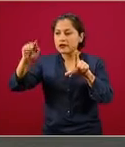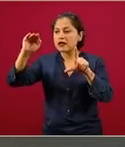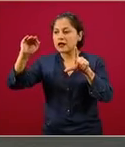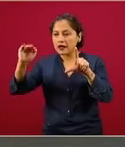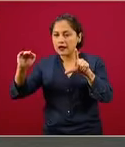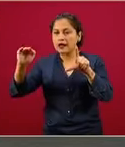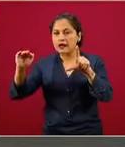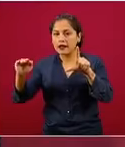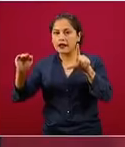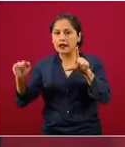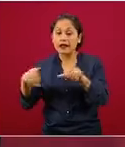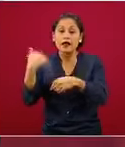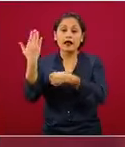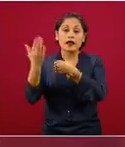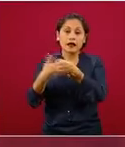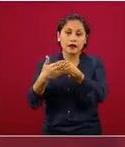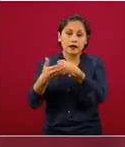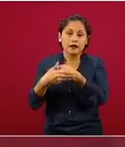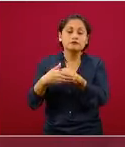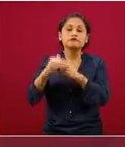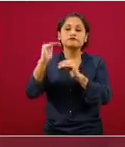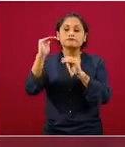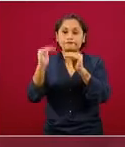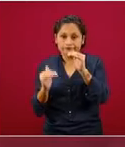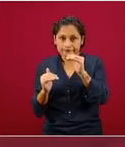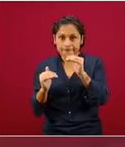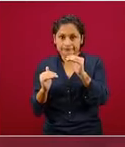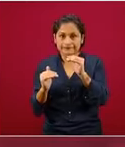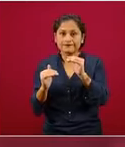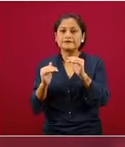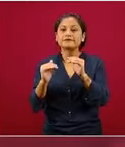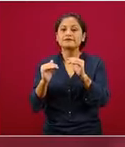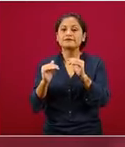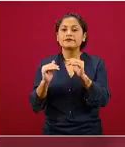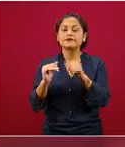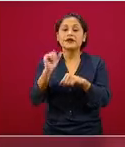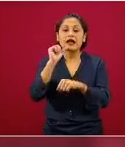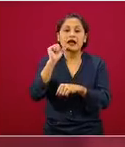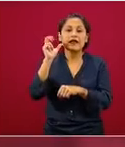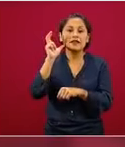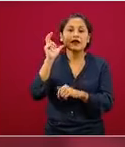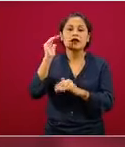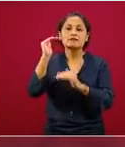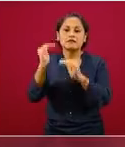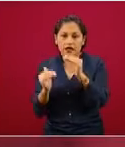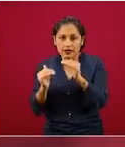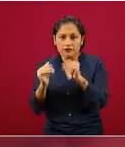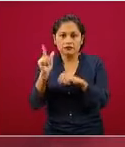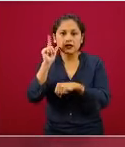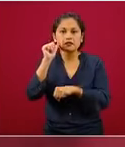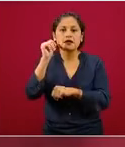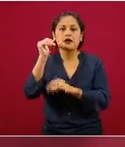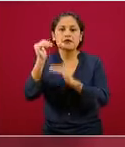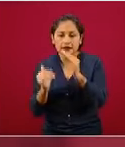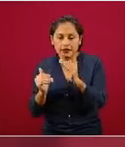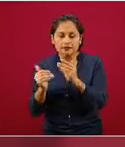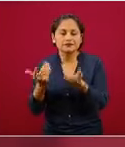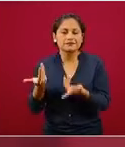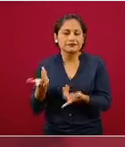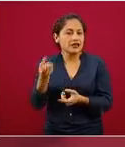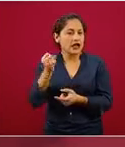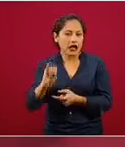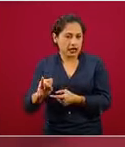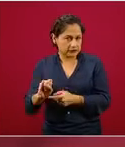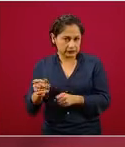de hoy, los de pasado mañana son menos que los de al día siguiente, etcétera. ¿Sí? Ese es el contexto.